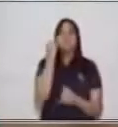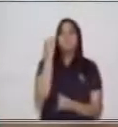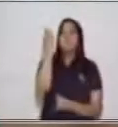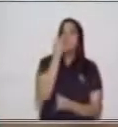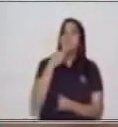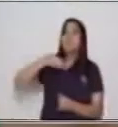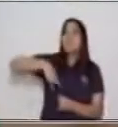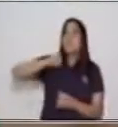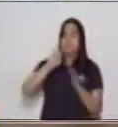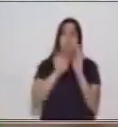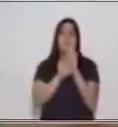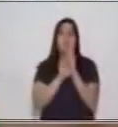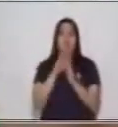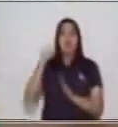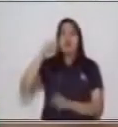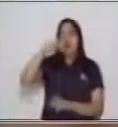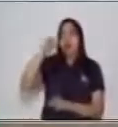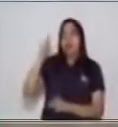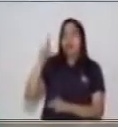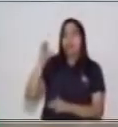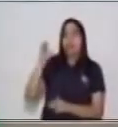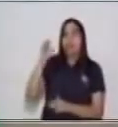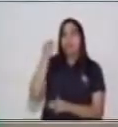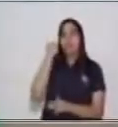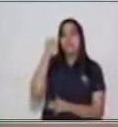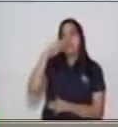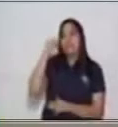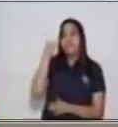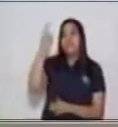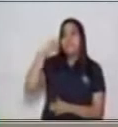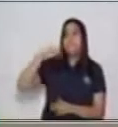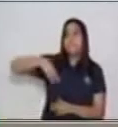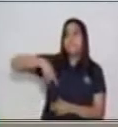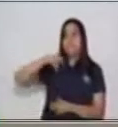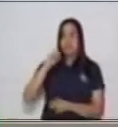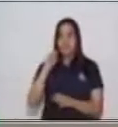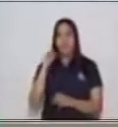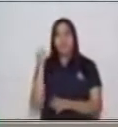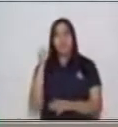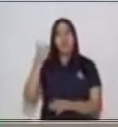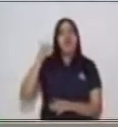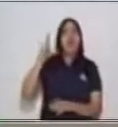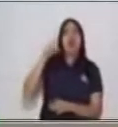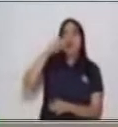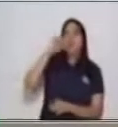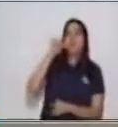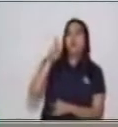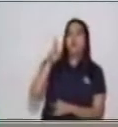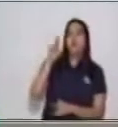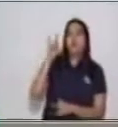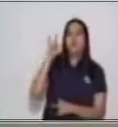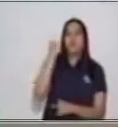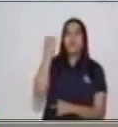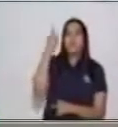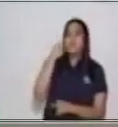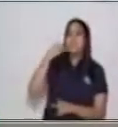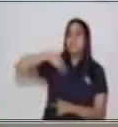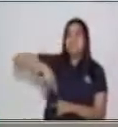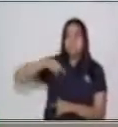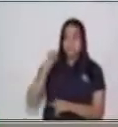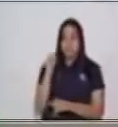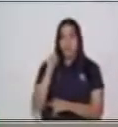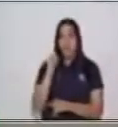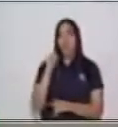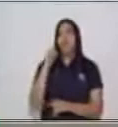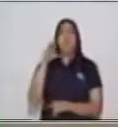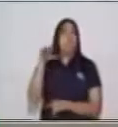ejemplo, atletismo, altruismo, vanguardismo. Ahí no vas a colocar la Z, que es con